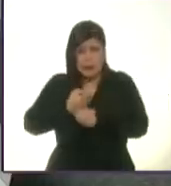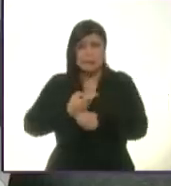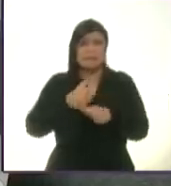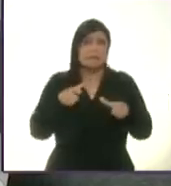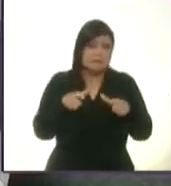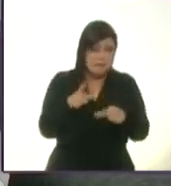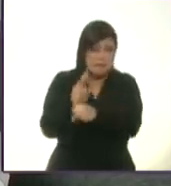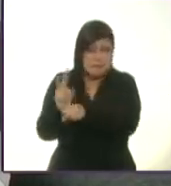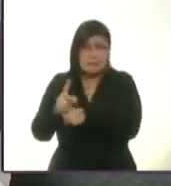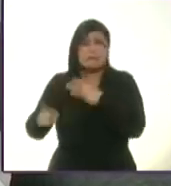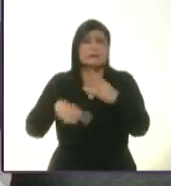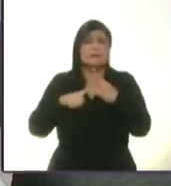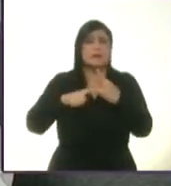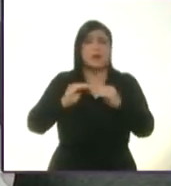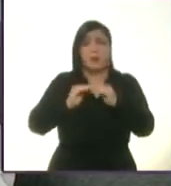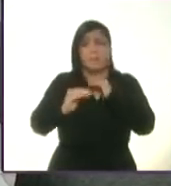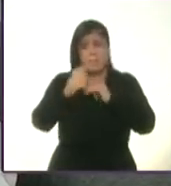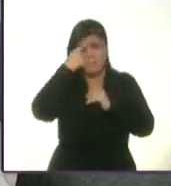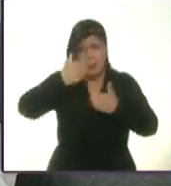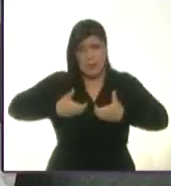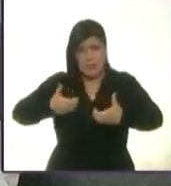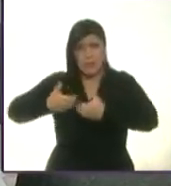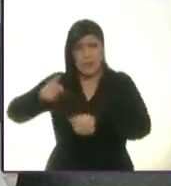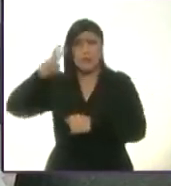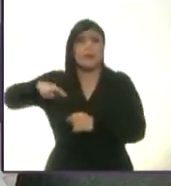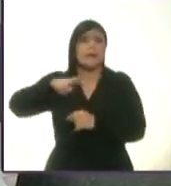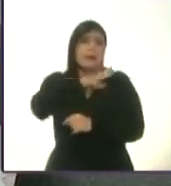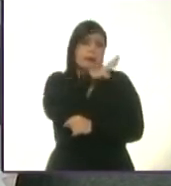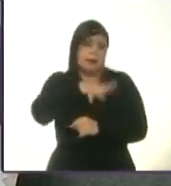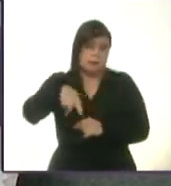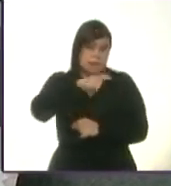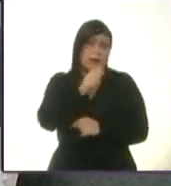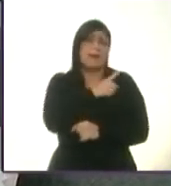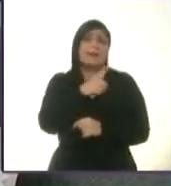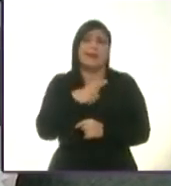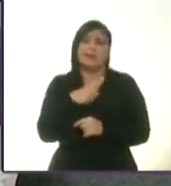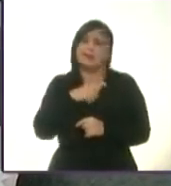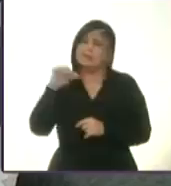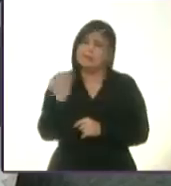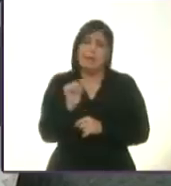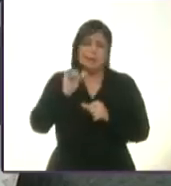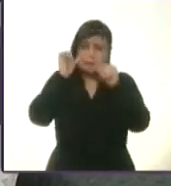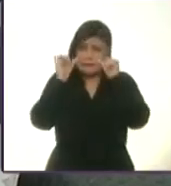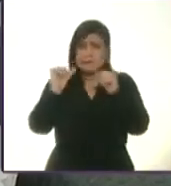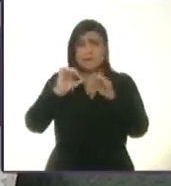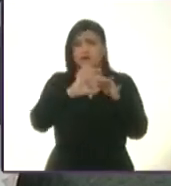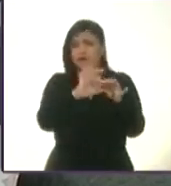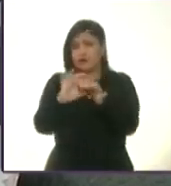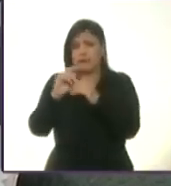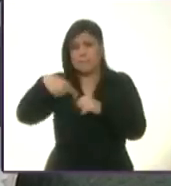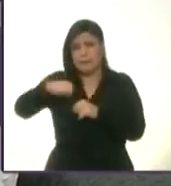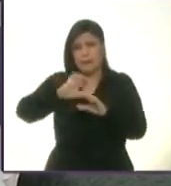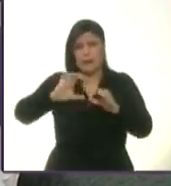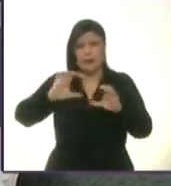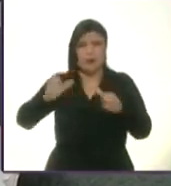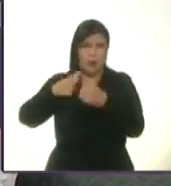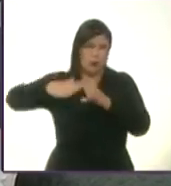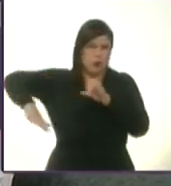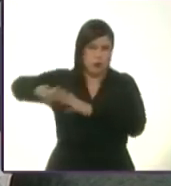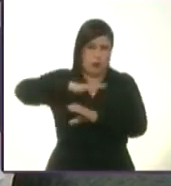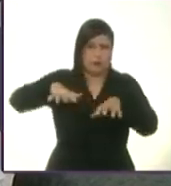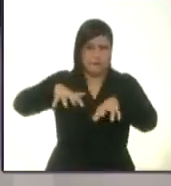banquetas los temas de la infraestructura en general tienen que ser atendidos de manera unitaria por la comunidad